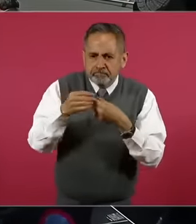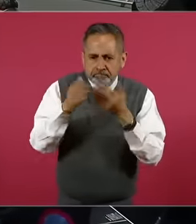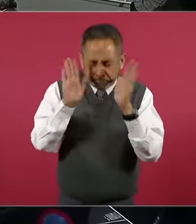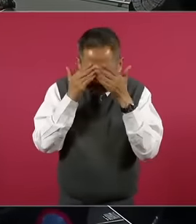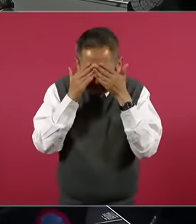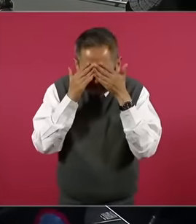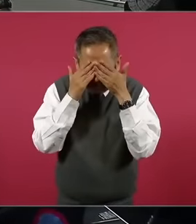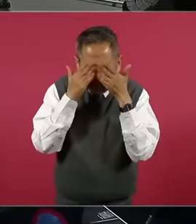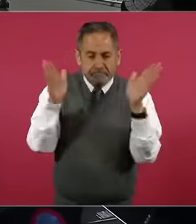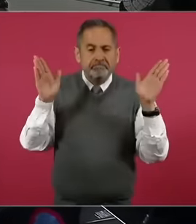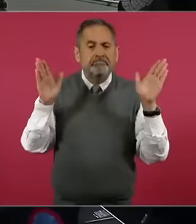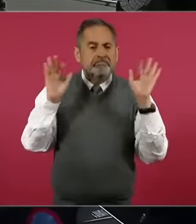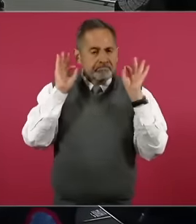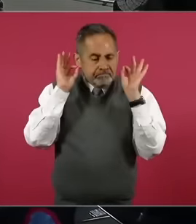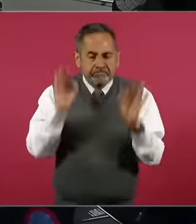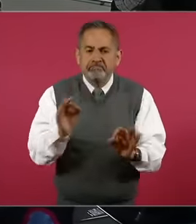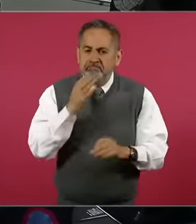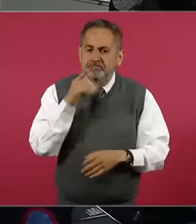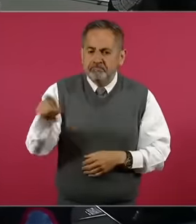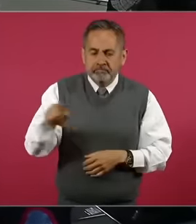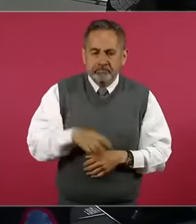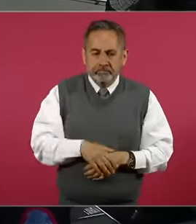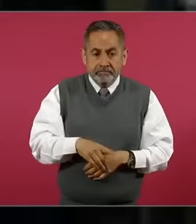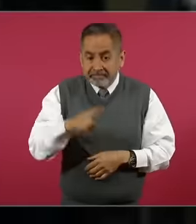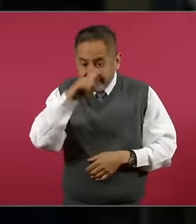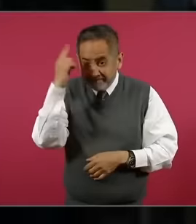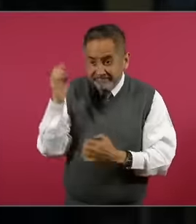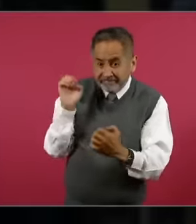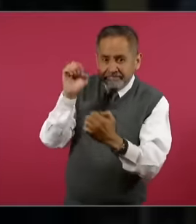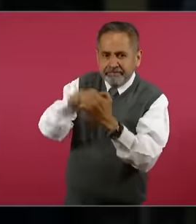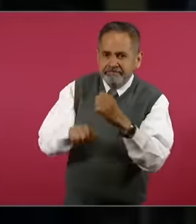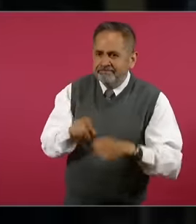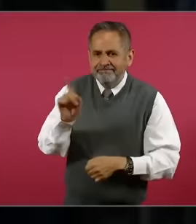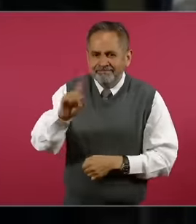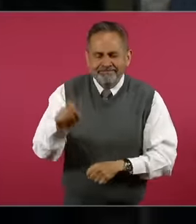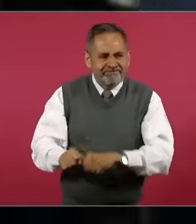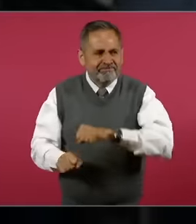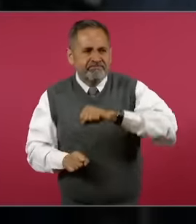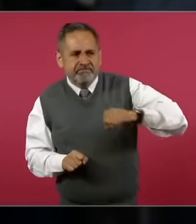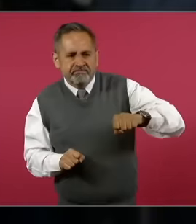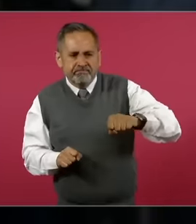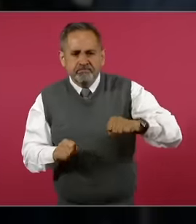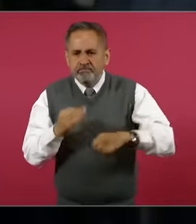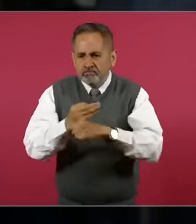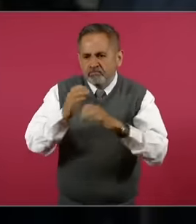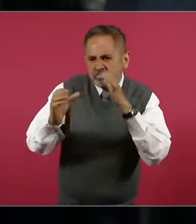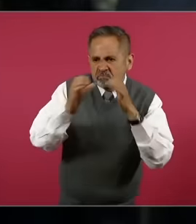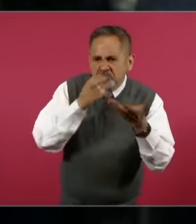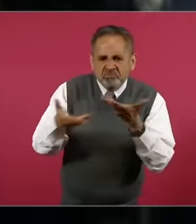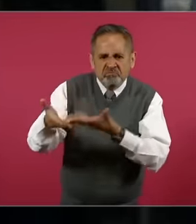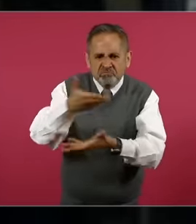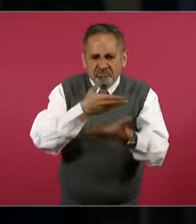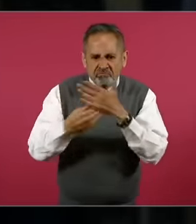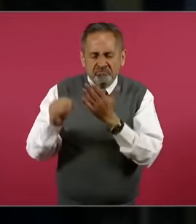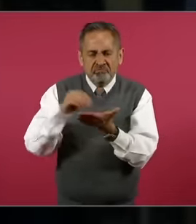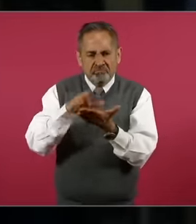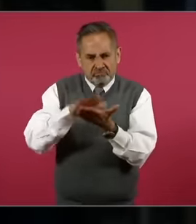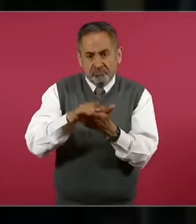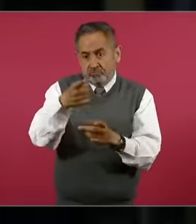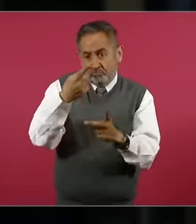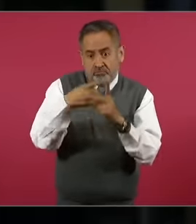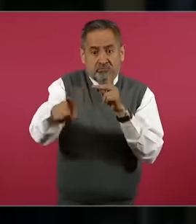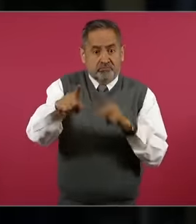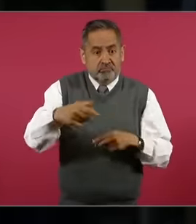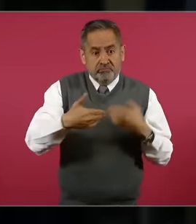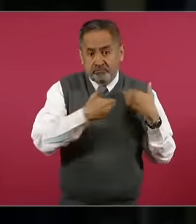los ojos. Ya no es tan fácil engañar al pueblo, pues gracias a la estrategia de comunicación implementada desde el inicio de